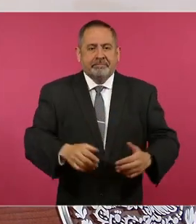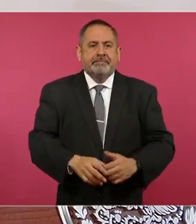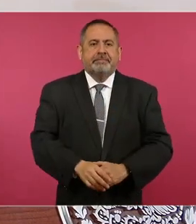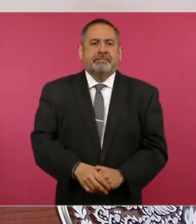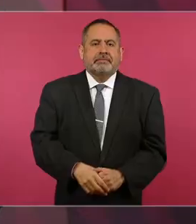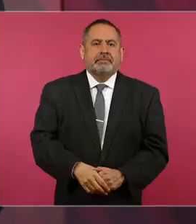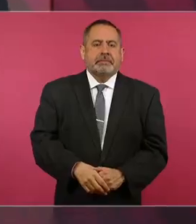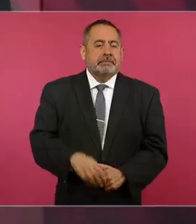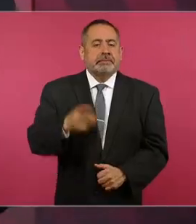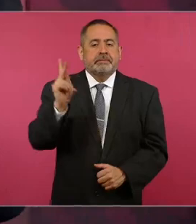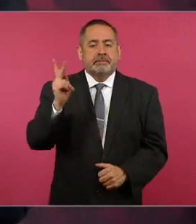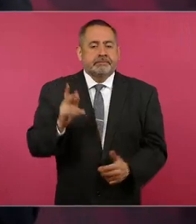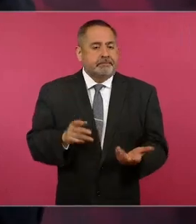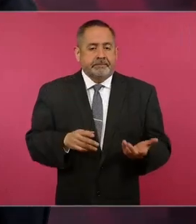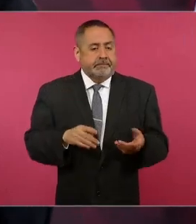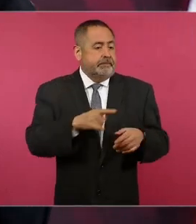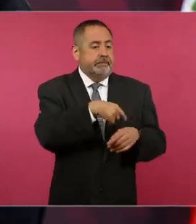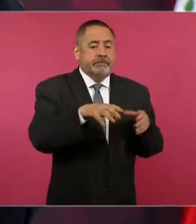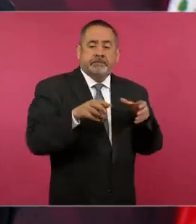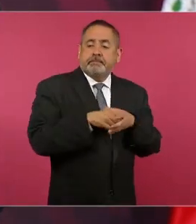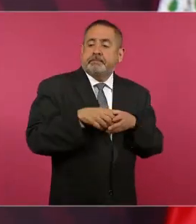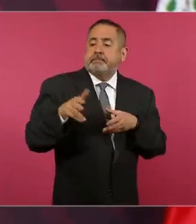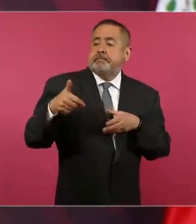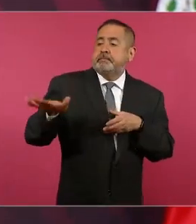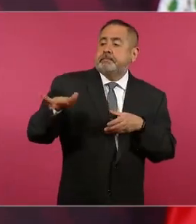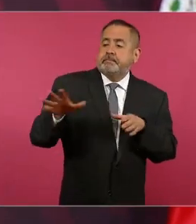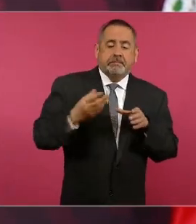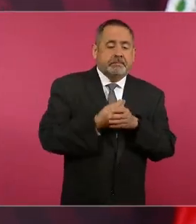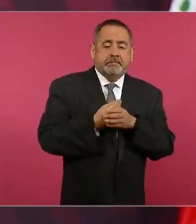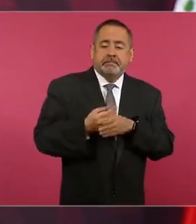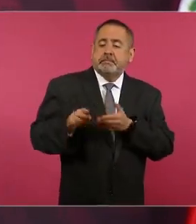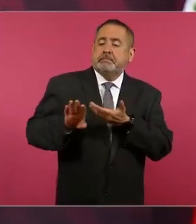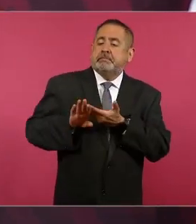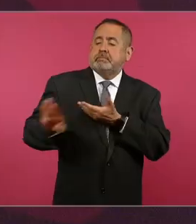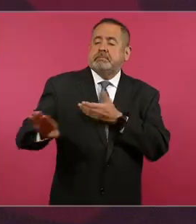pero su clasismo su racismo